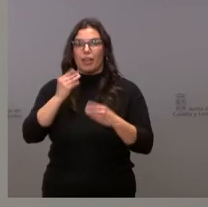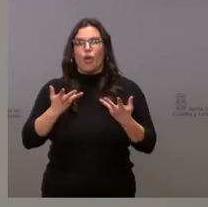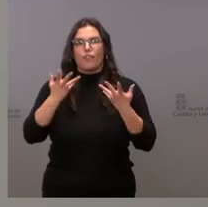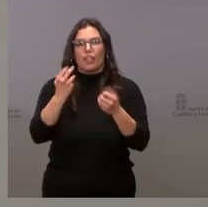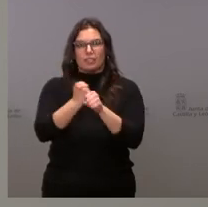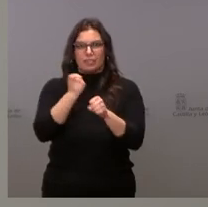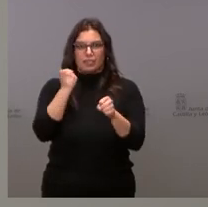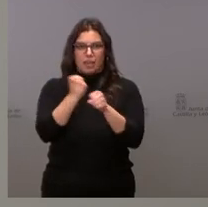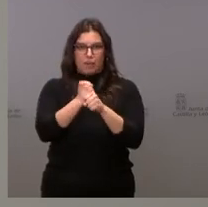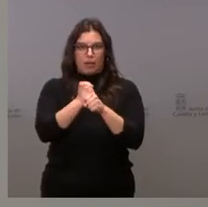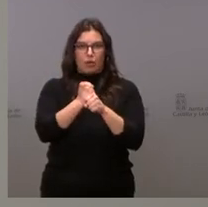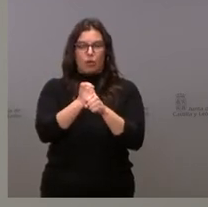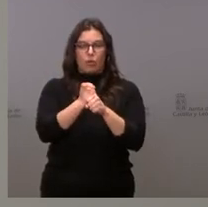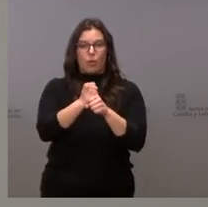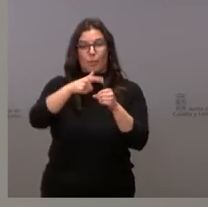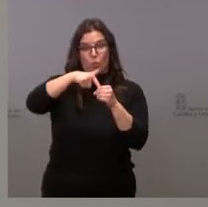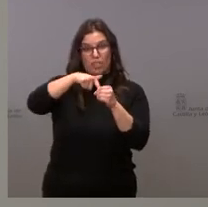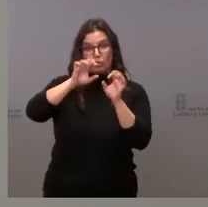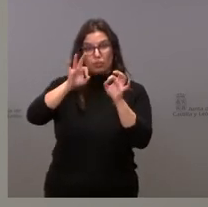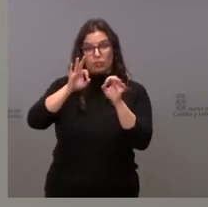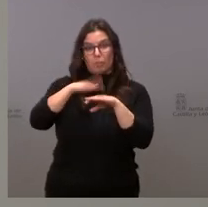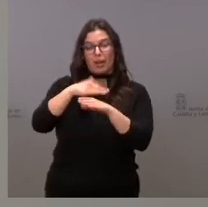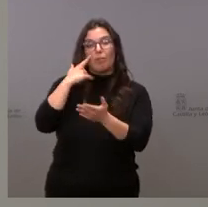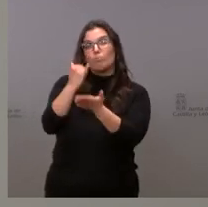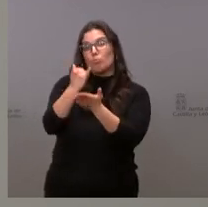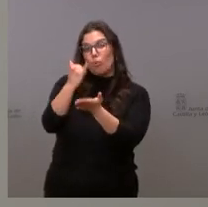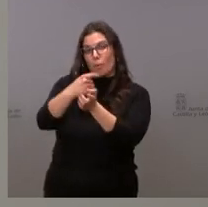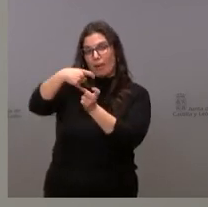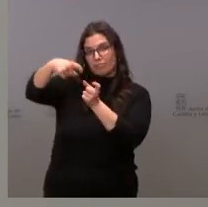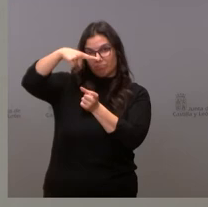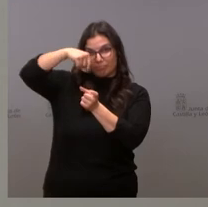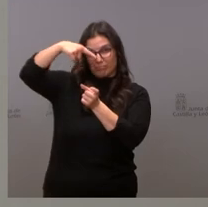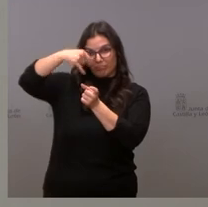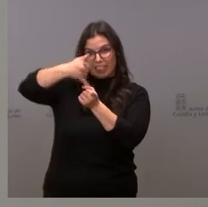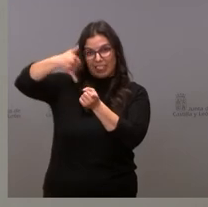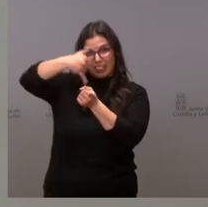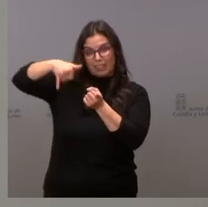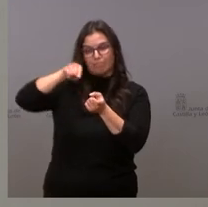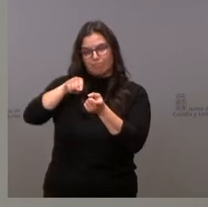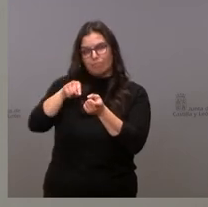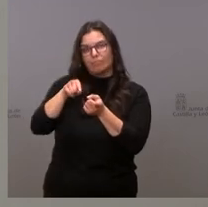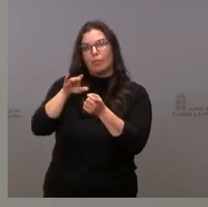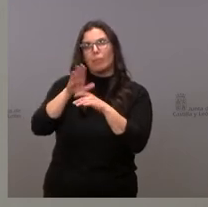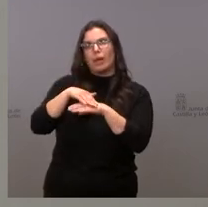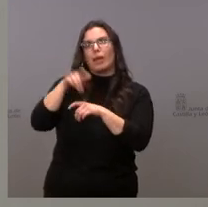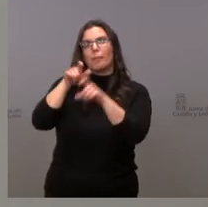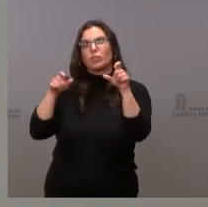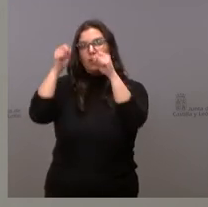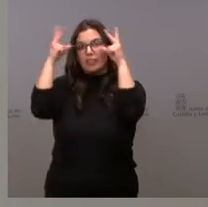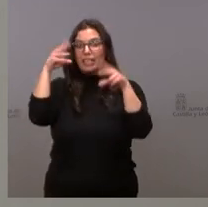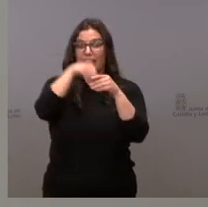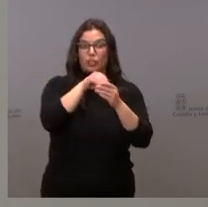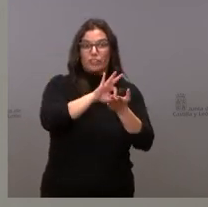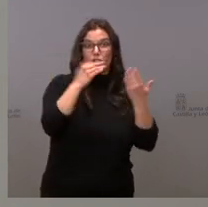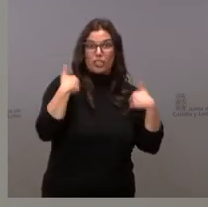estas líneas de y toma de muestras para partes de antígenos a enfermeras del propio servicio porque